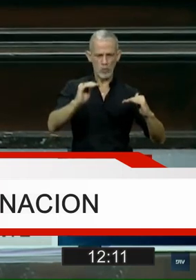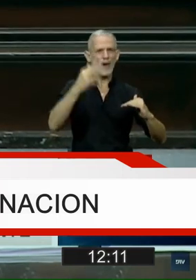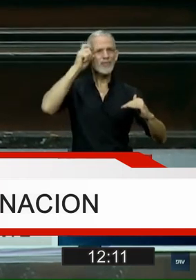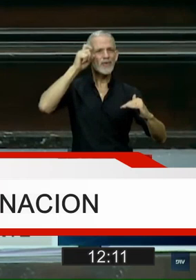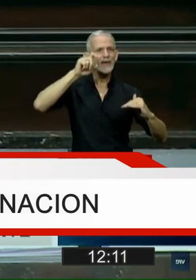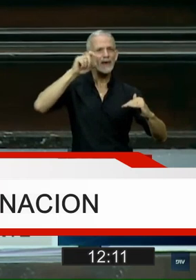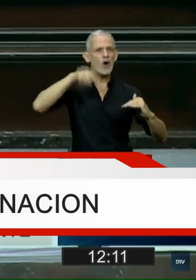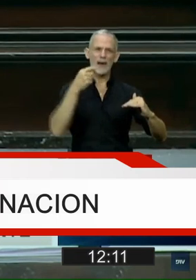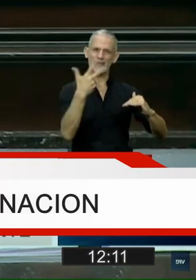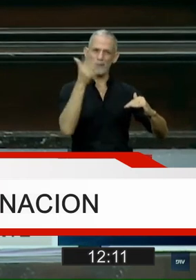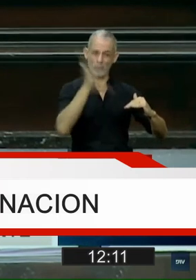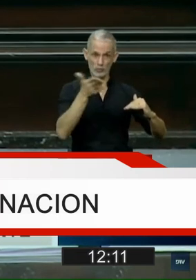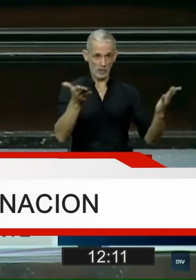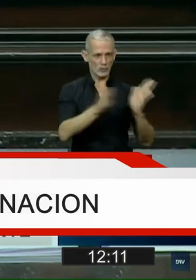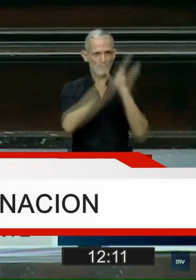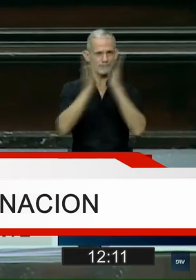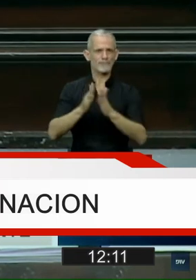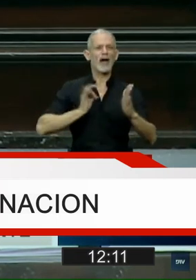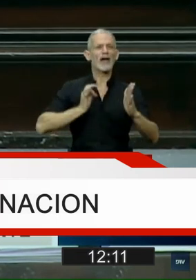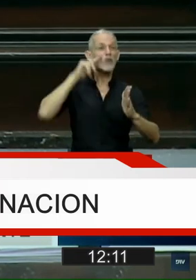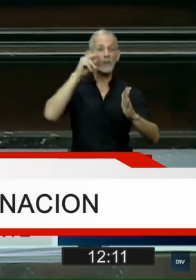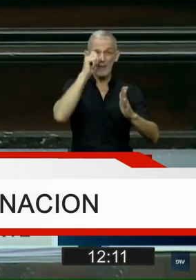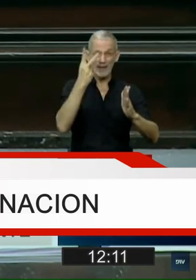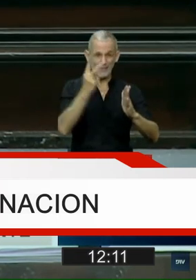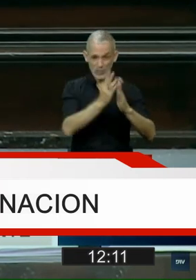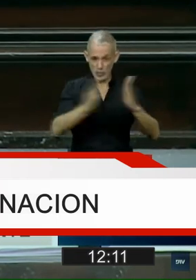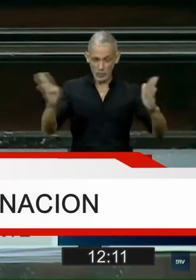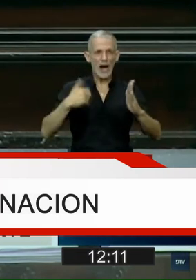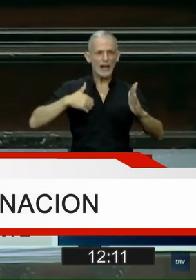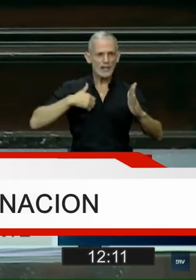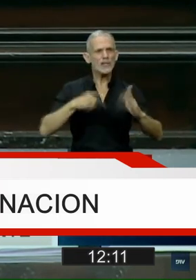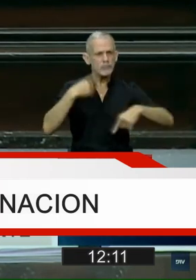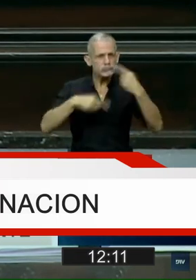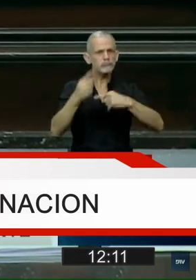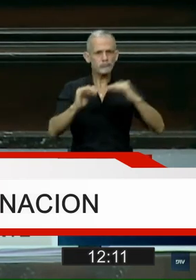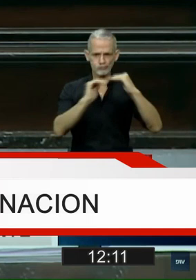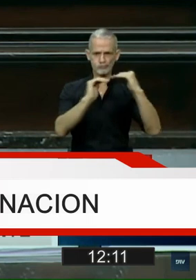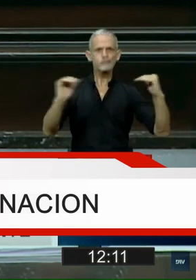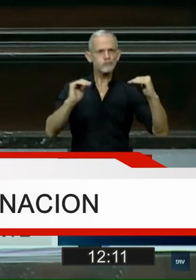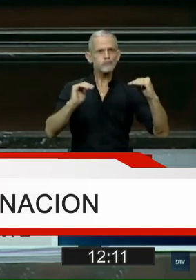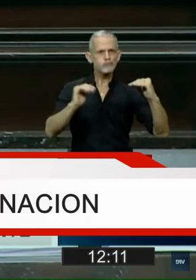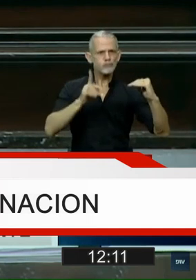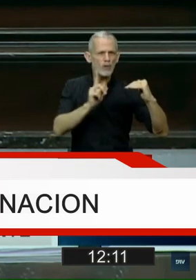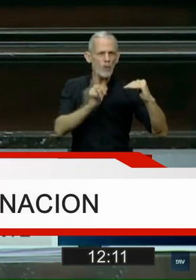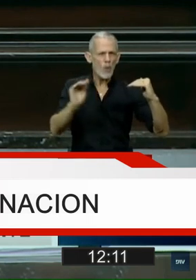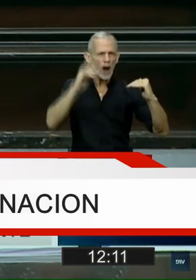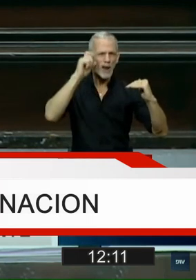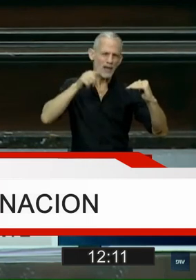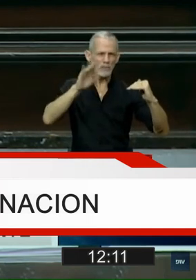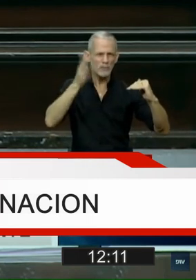10,3%. En 2022, la Argentina continúa en esos niveles de crecimiento